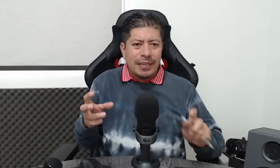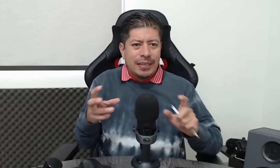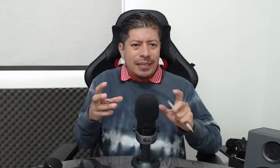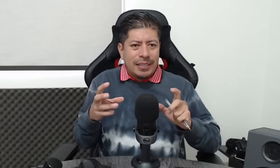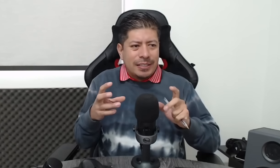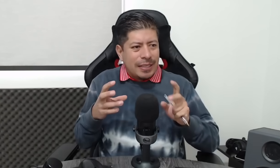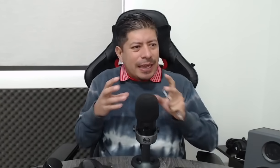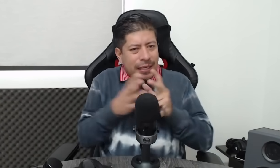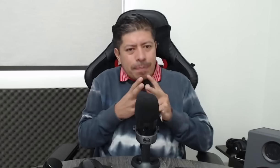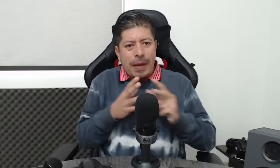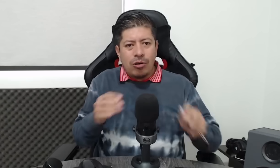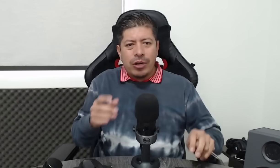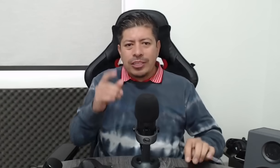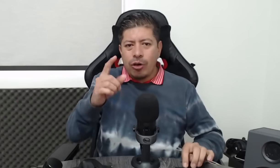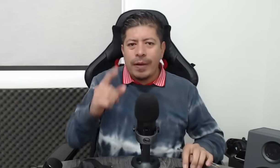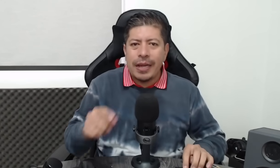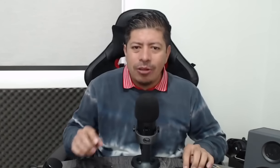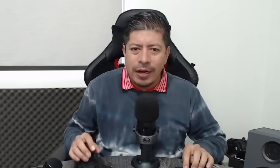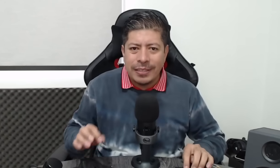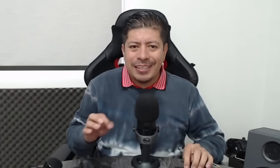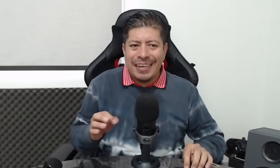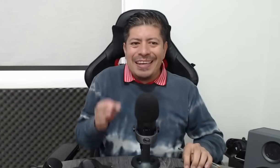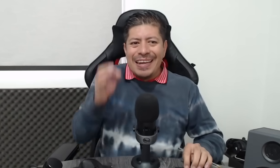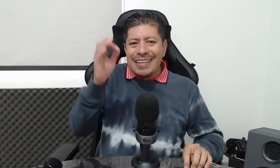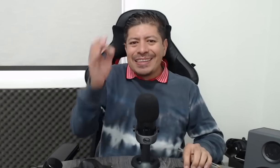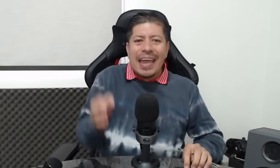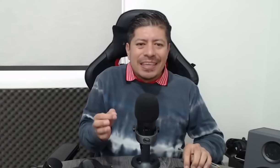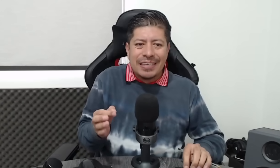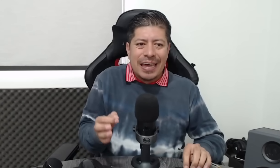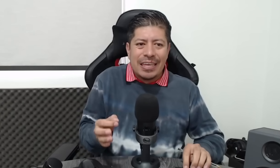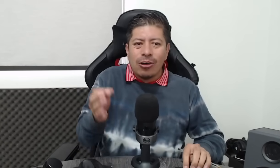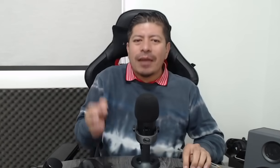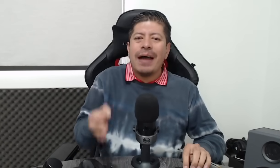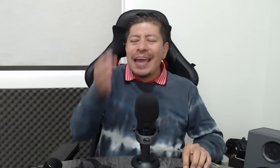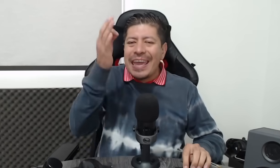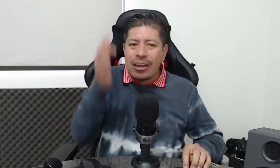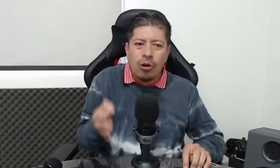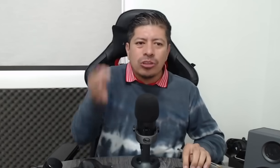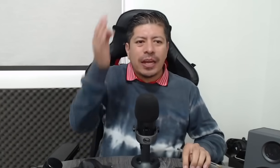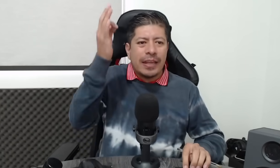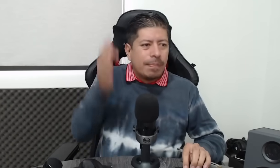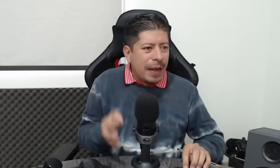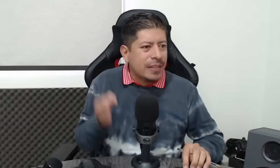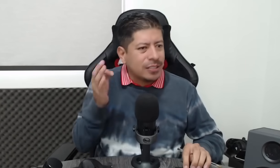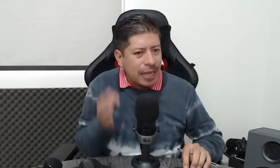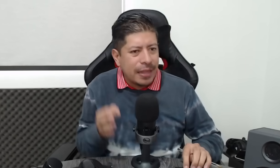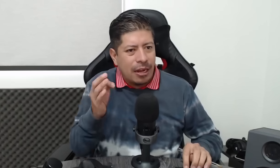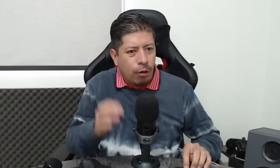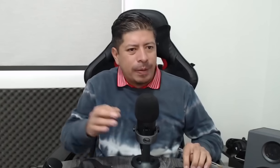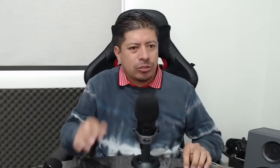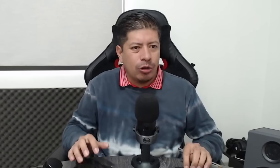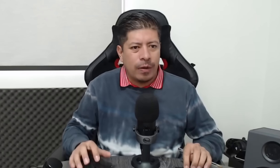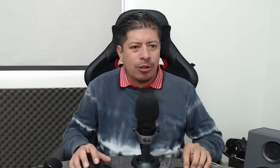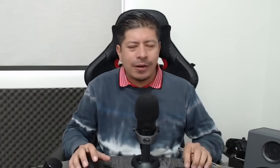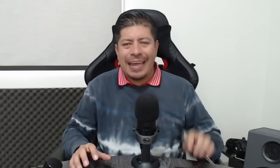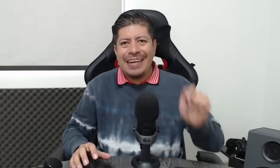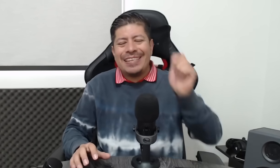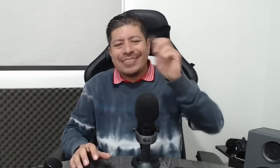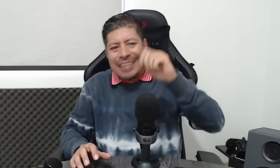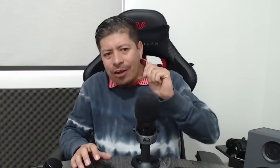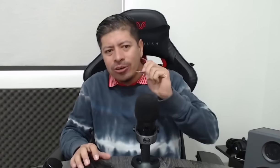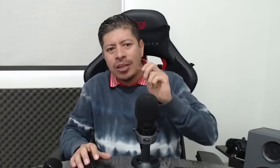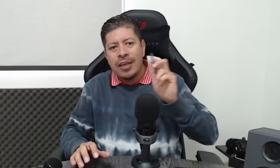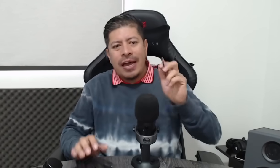PRD se equipan con exgobernadores Lil telles Ya dijo que va en contra del plan C de López Obrador